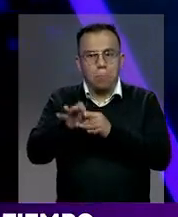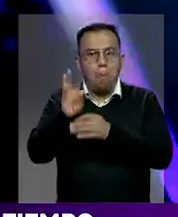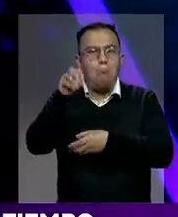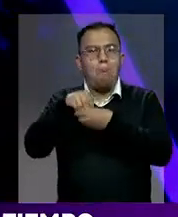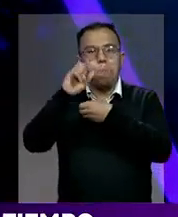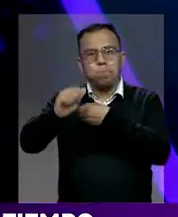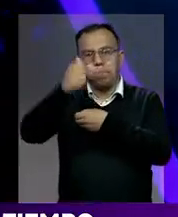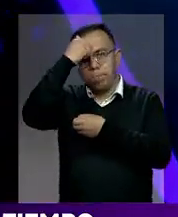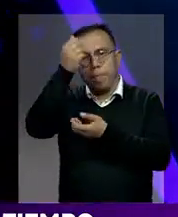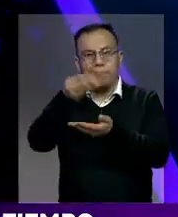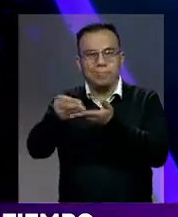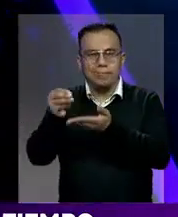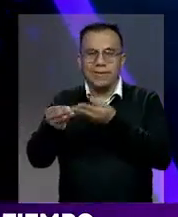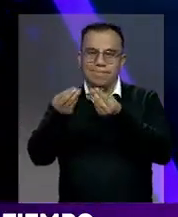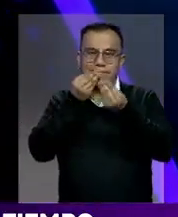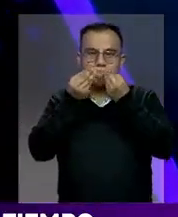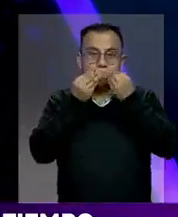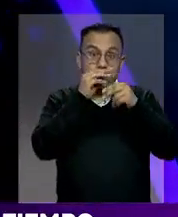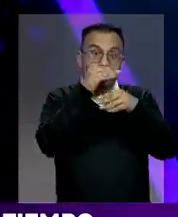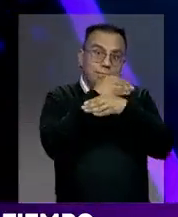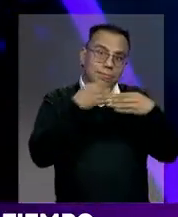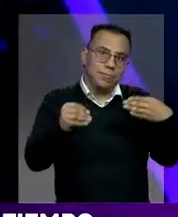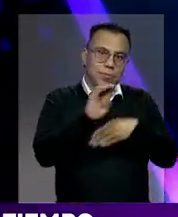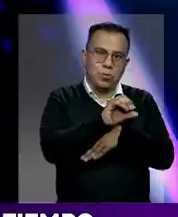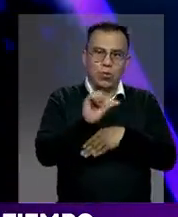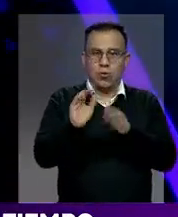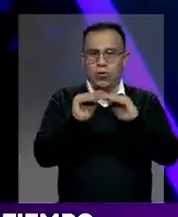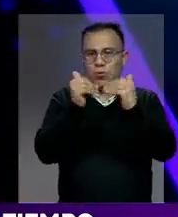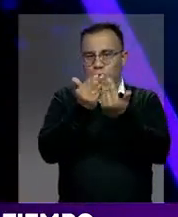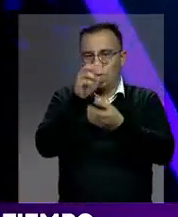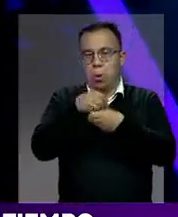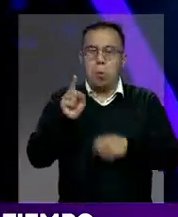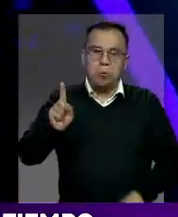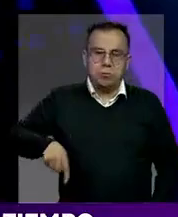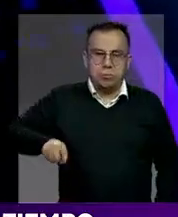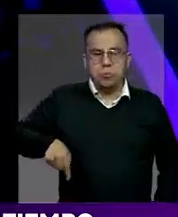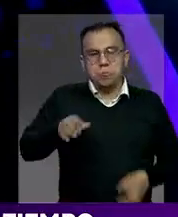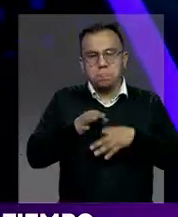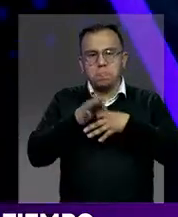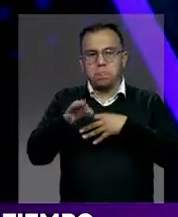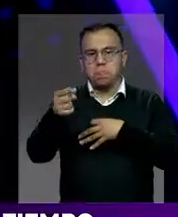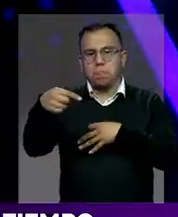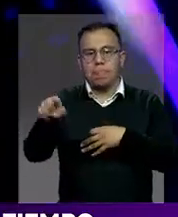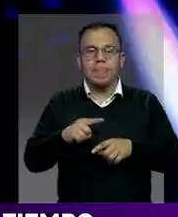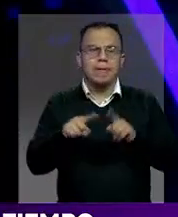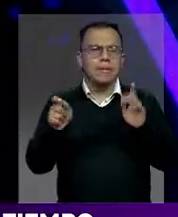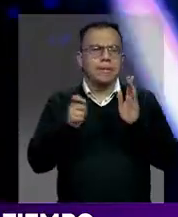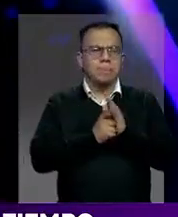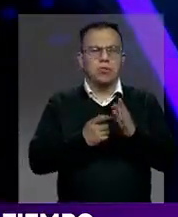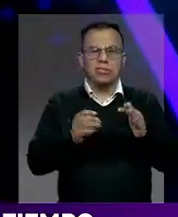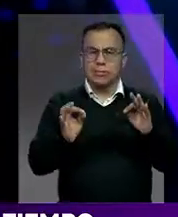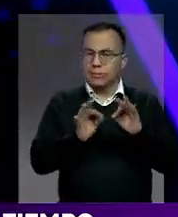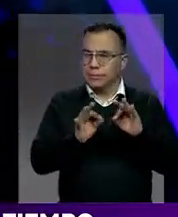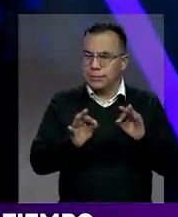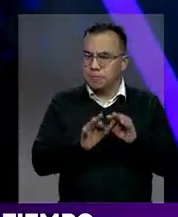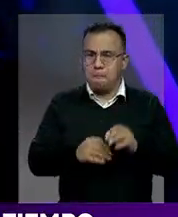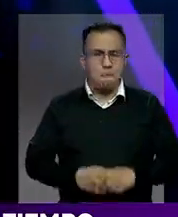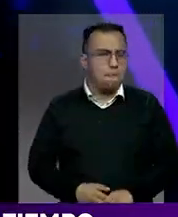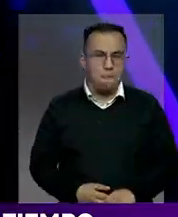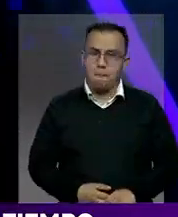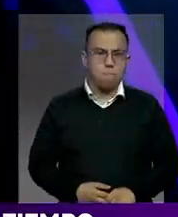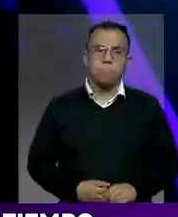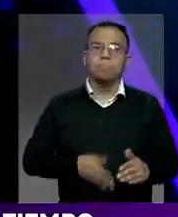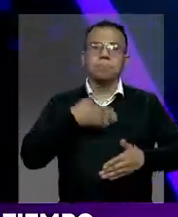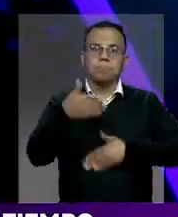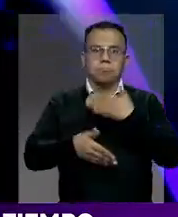principal para alimentar a los niños de las niñas en los colegios en la escuela de ese municipio pero eso no es tan sencillo hicimos un